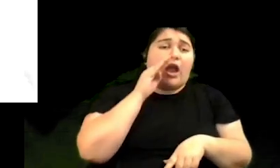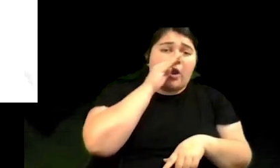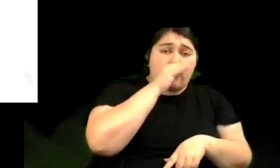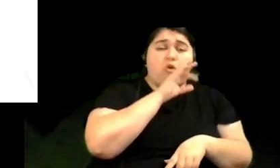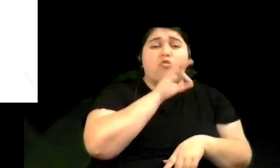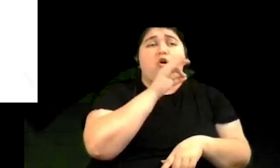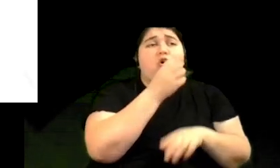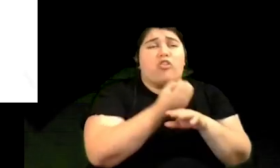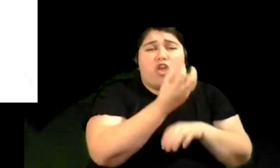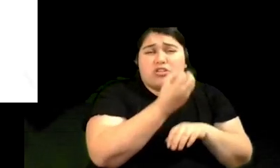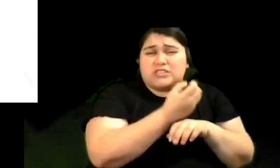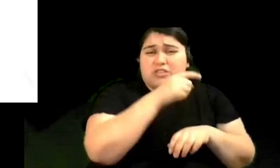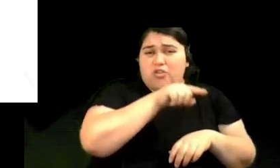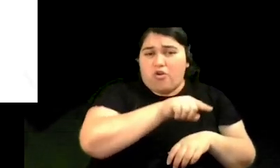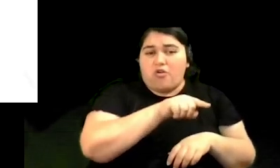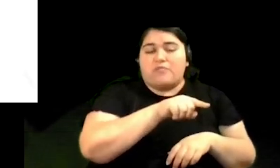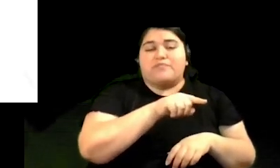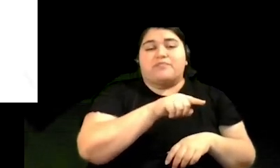de la ley